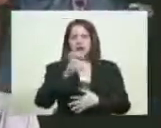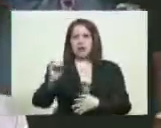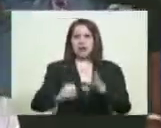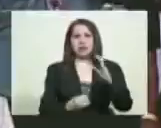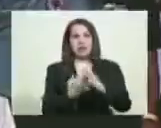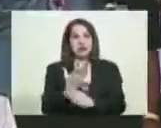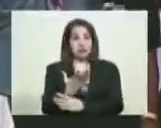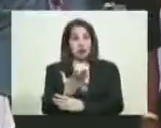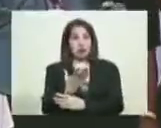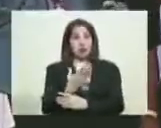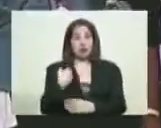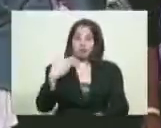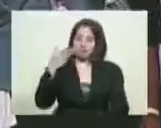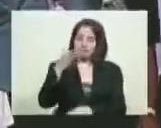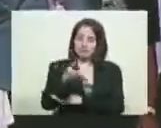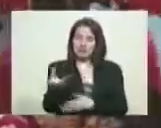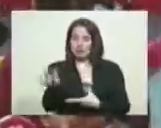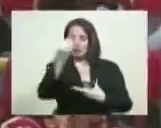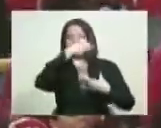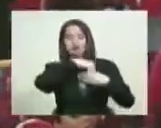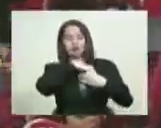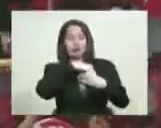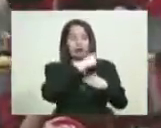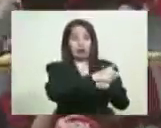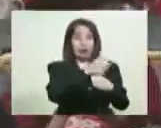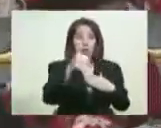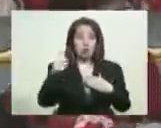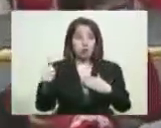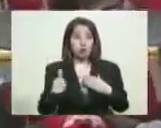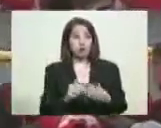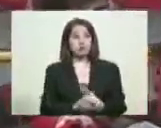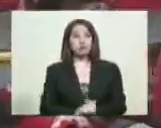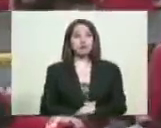mayo. Para allá me voy, el corazón de ustedes.